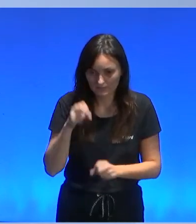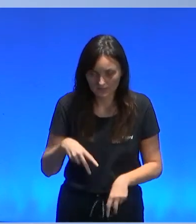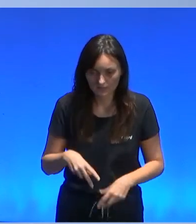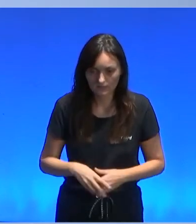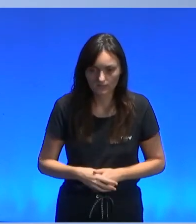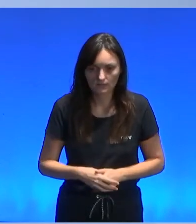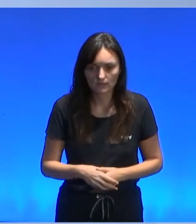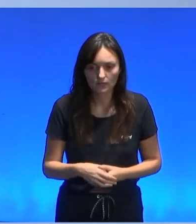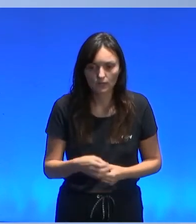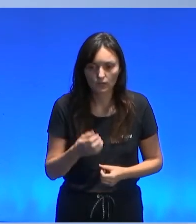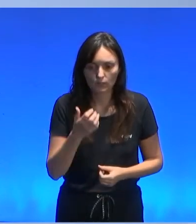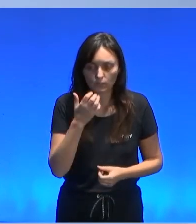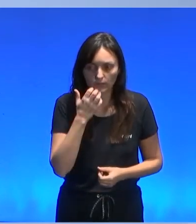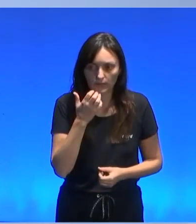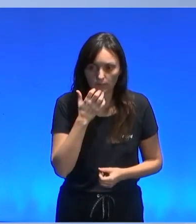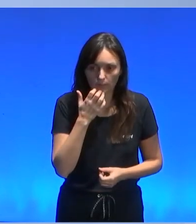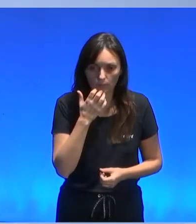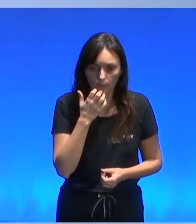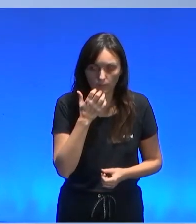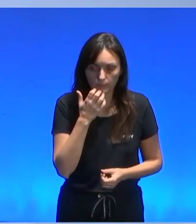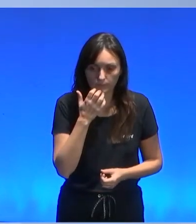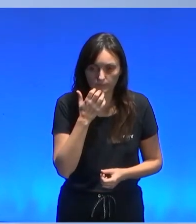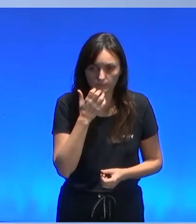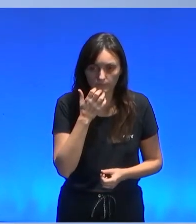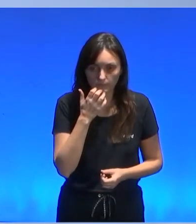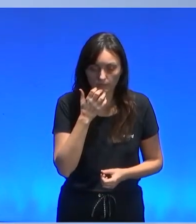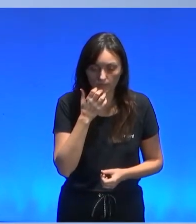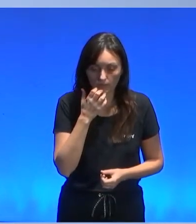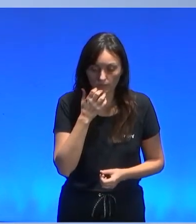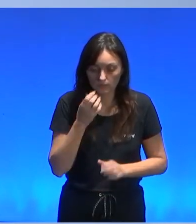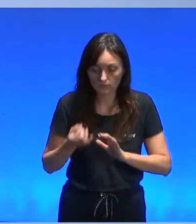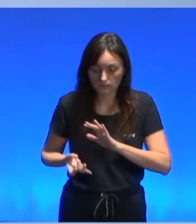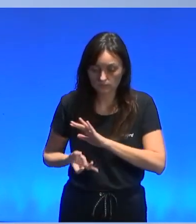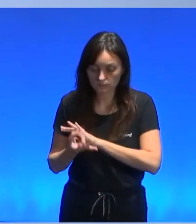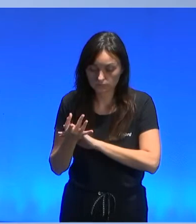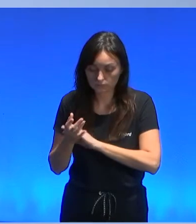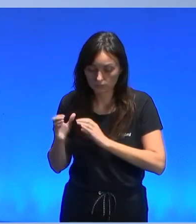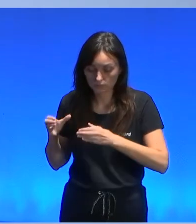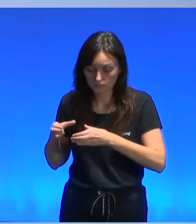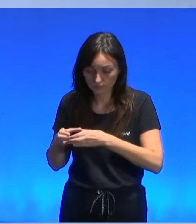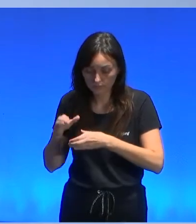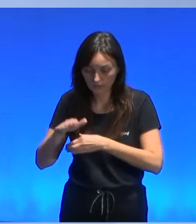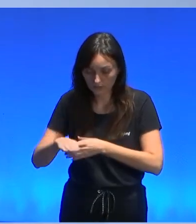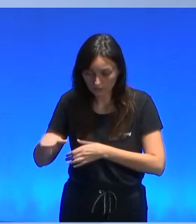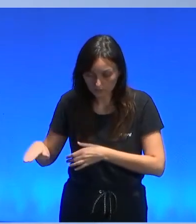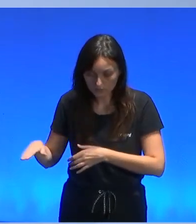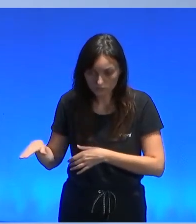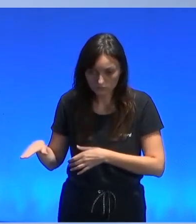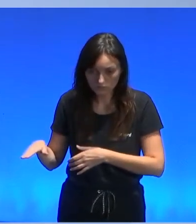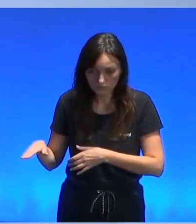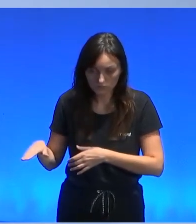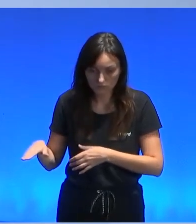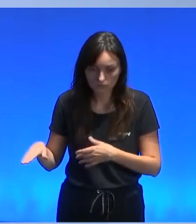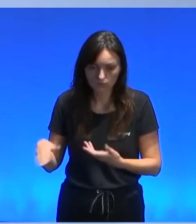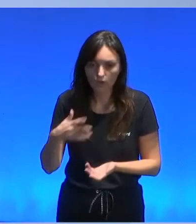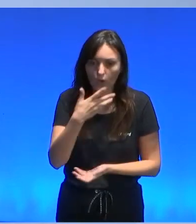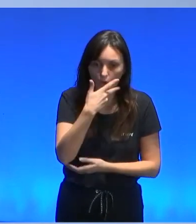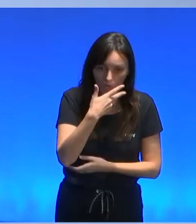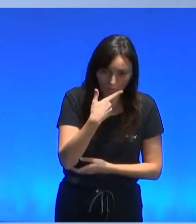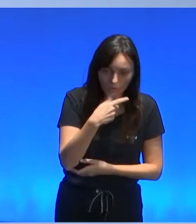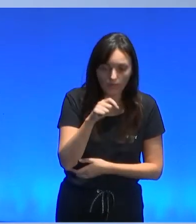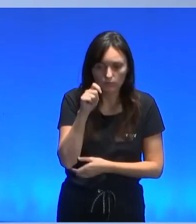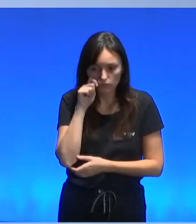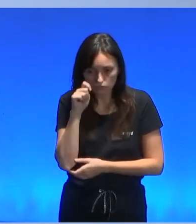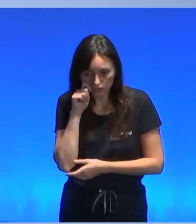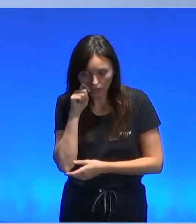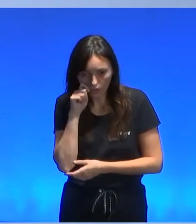Por ejemplo, cuando se creó este consejo, los niños naturalmente conocían el museo, tenían